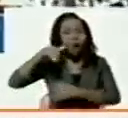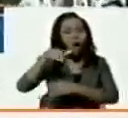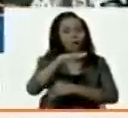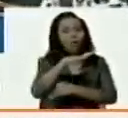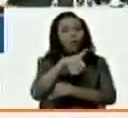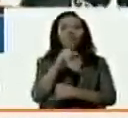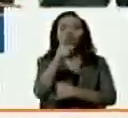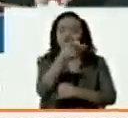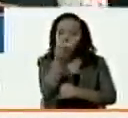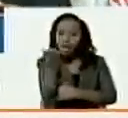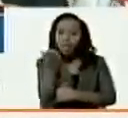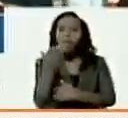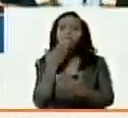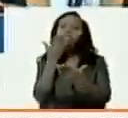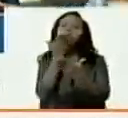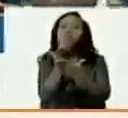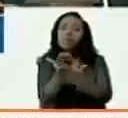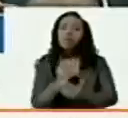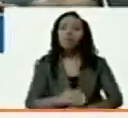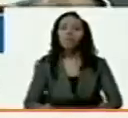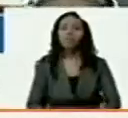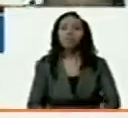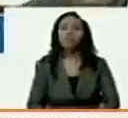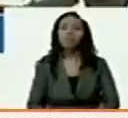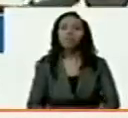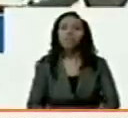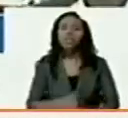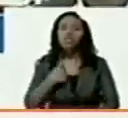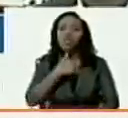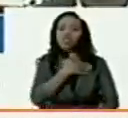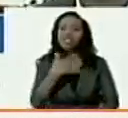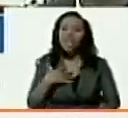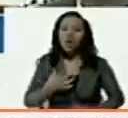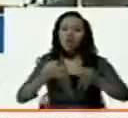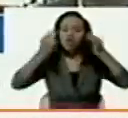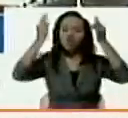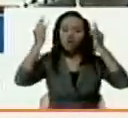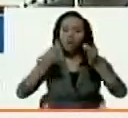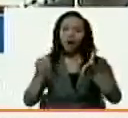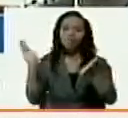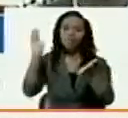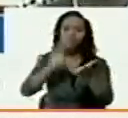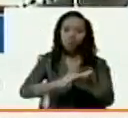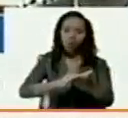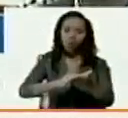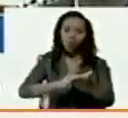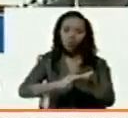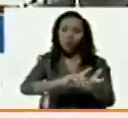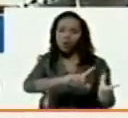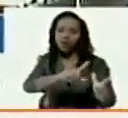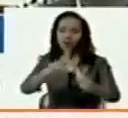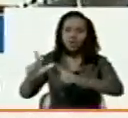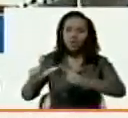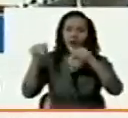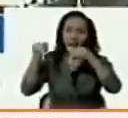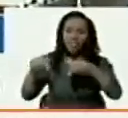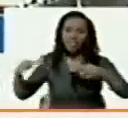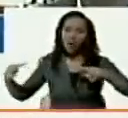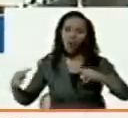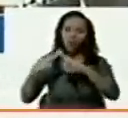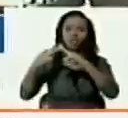me permiten, quiero dejar formalmente instalado este